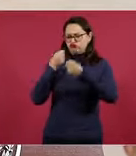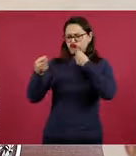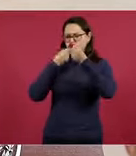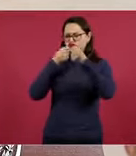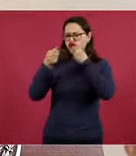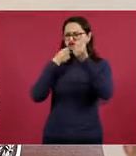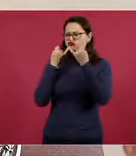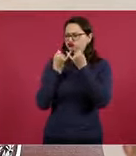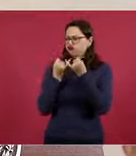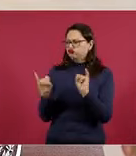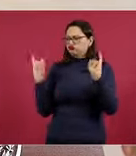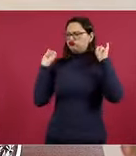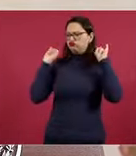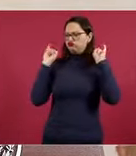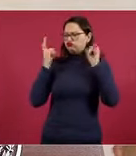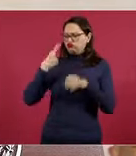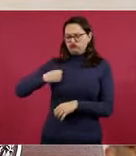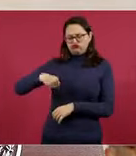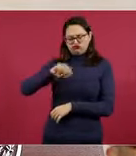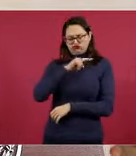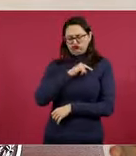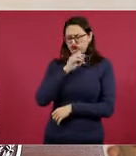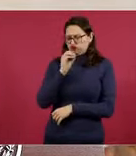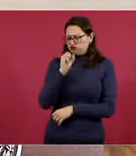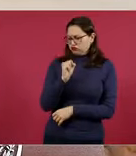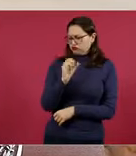de la sociedad civil.